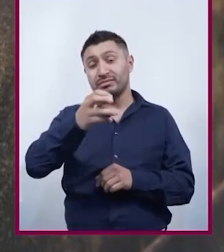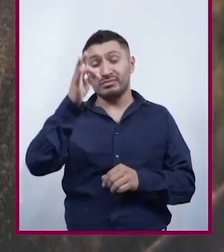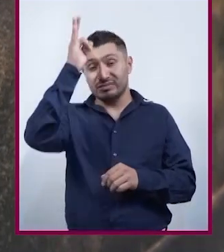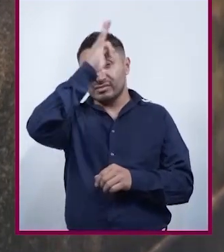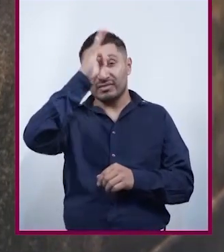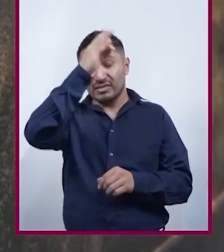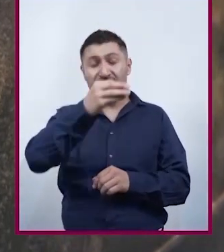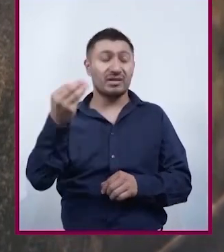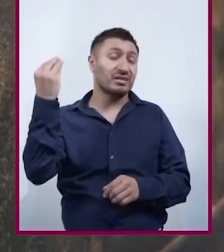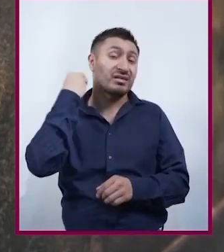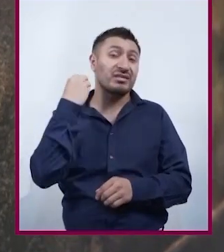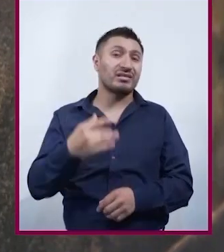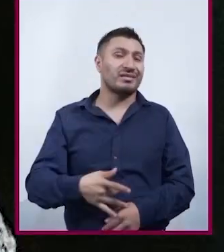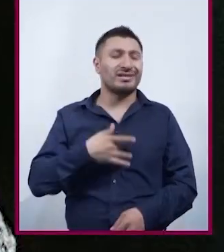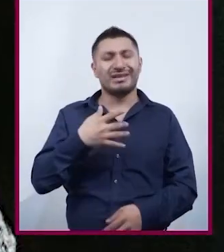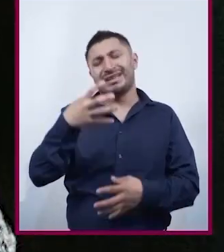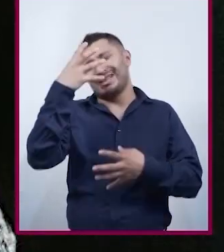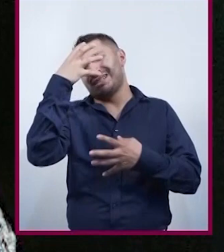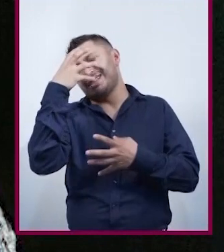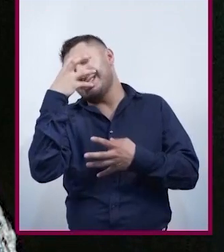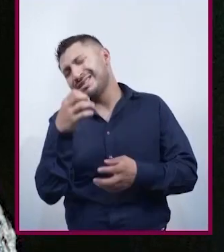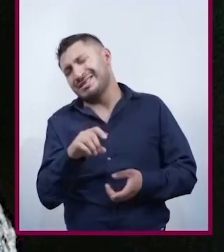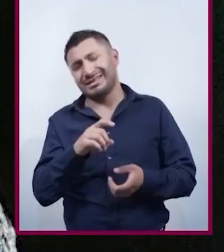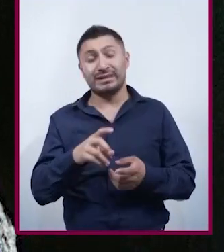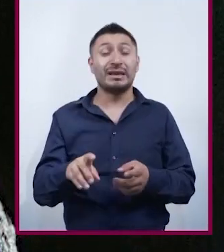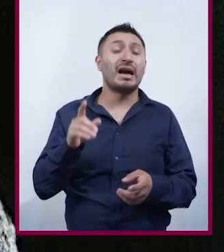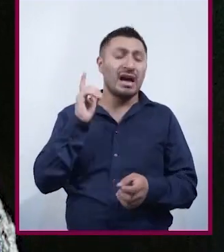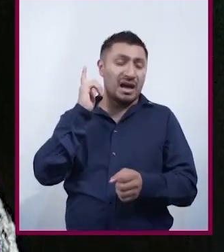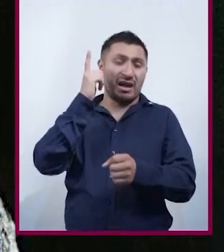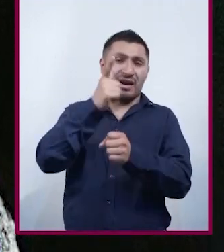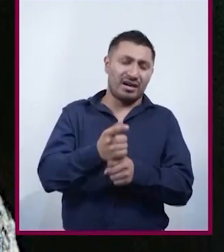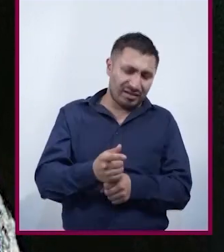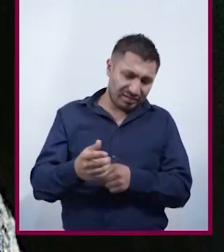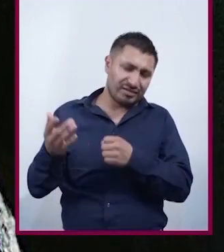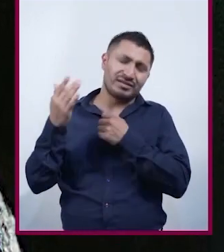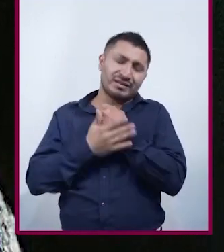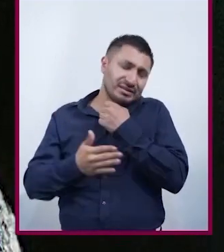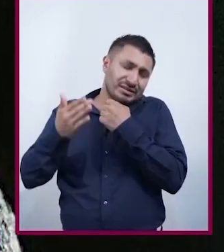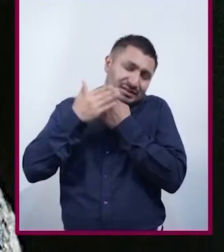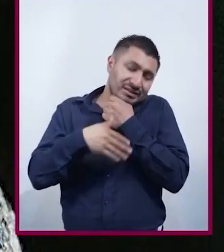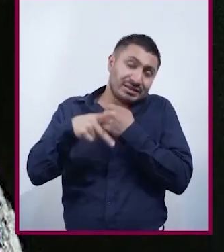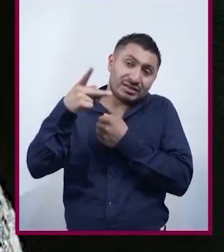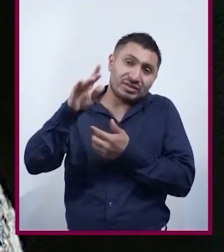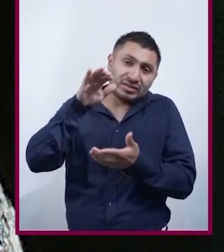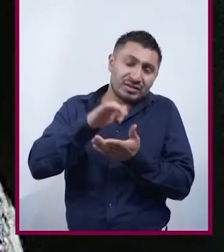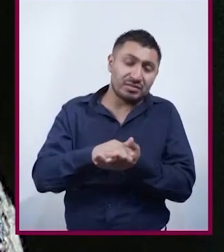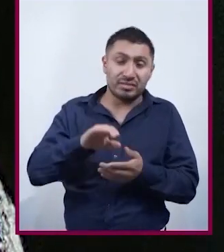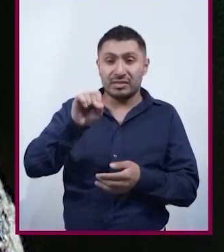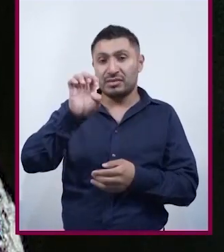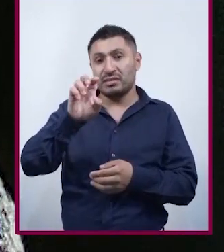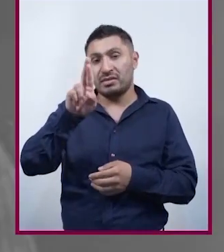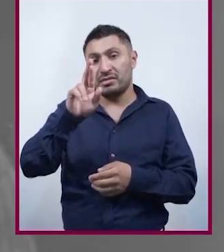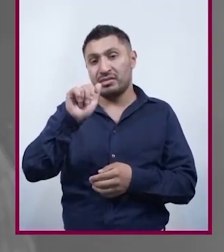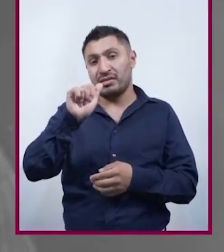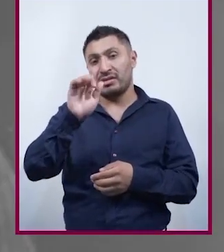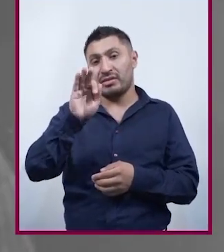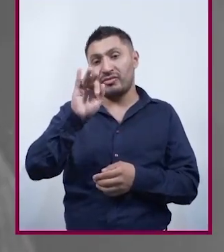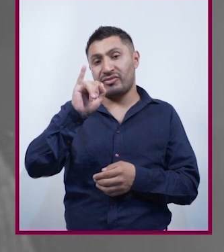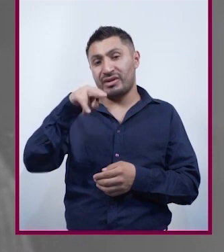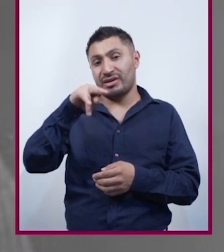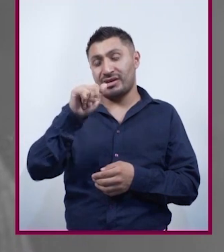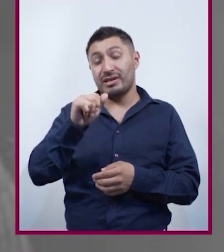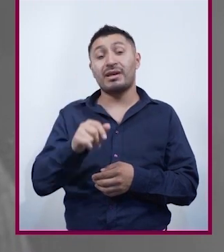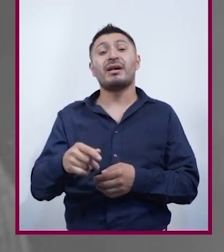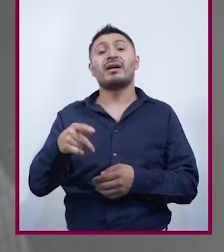el filósofo y abogado se sintió desamparado y encontró consuelo en quien se convirtió en su esposa, Serafina